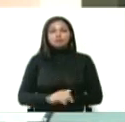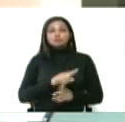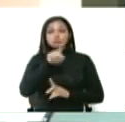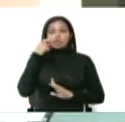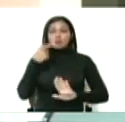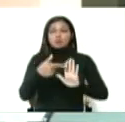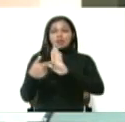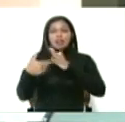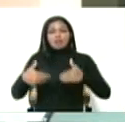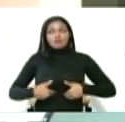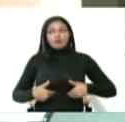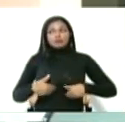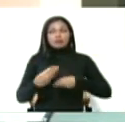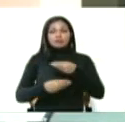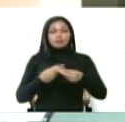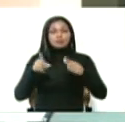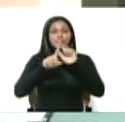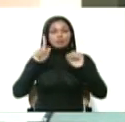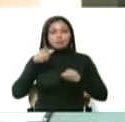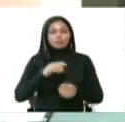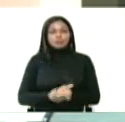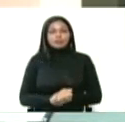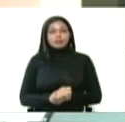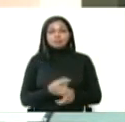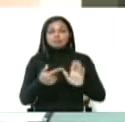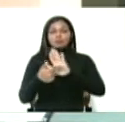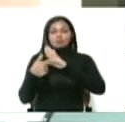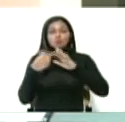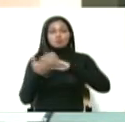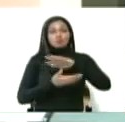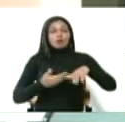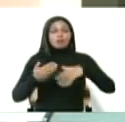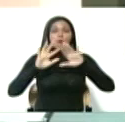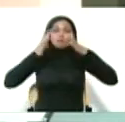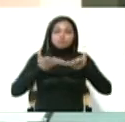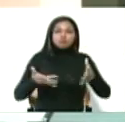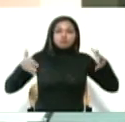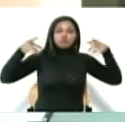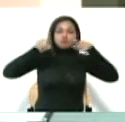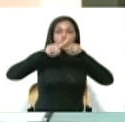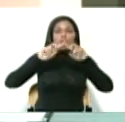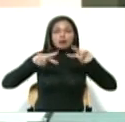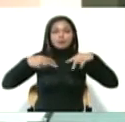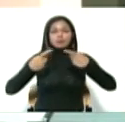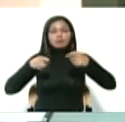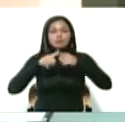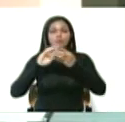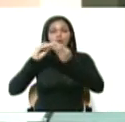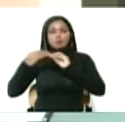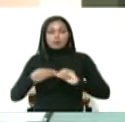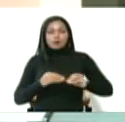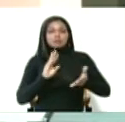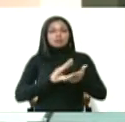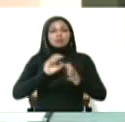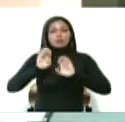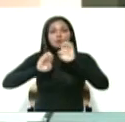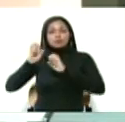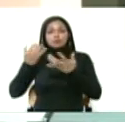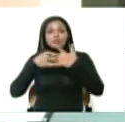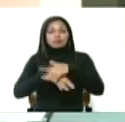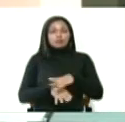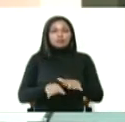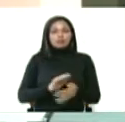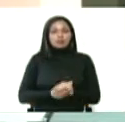vean el esfuerzo que estamos haciendo para, en medio de la pandemia, rehabilitar de manera integral los centros de diagnóstico